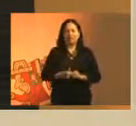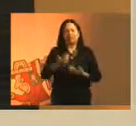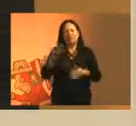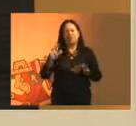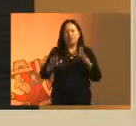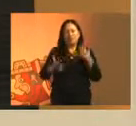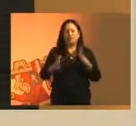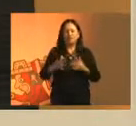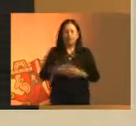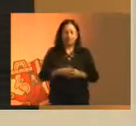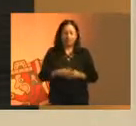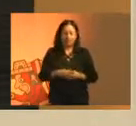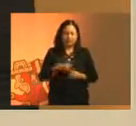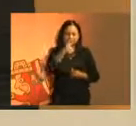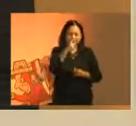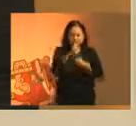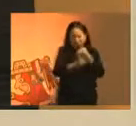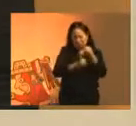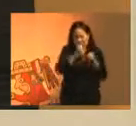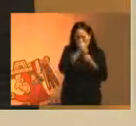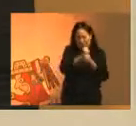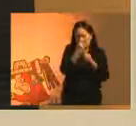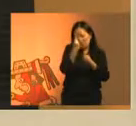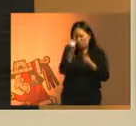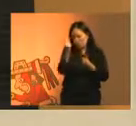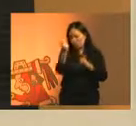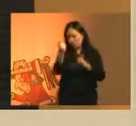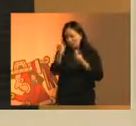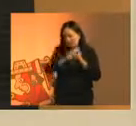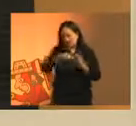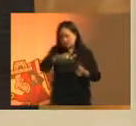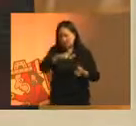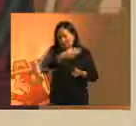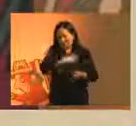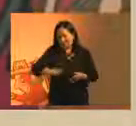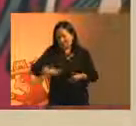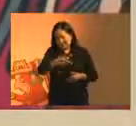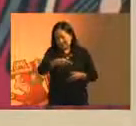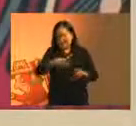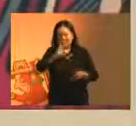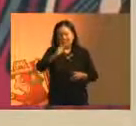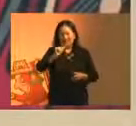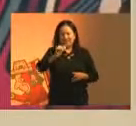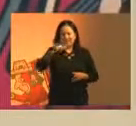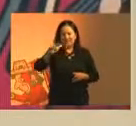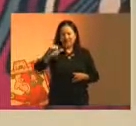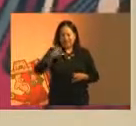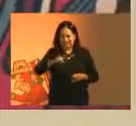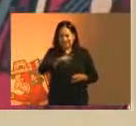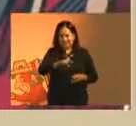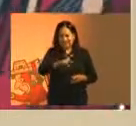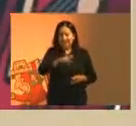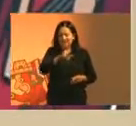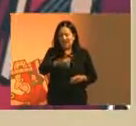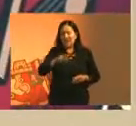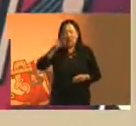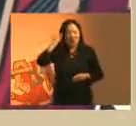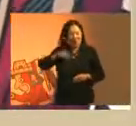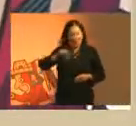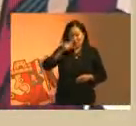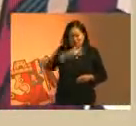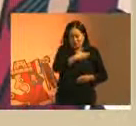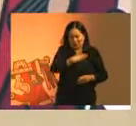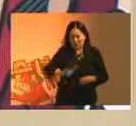a un año y pocos meses del ascenso de calles al poder el mismo calles por el que había votado el partido comunista